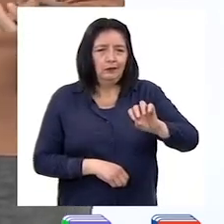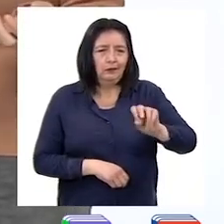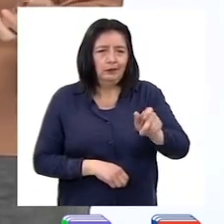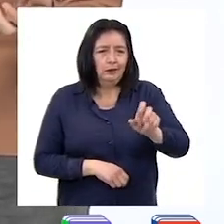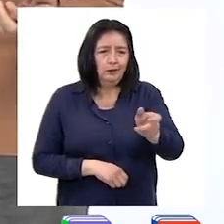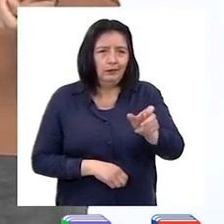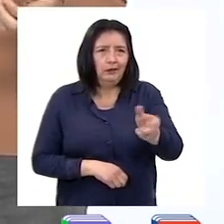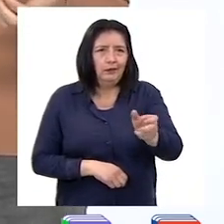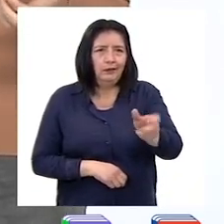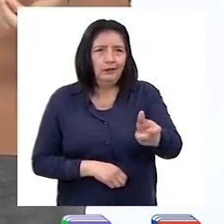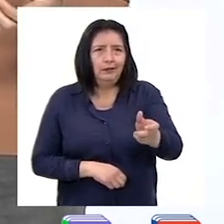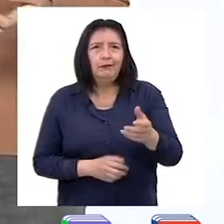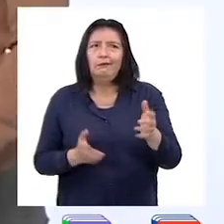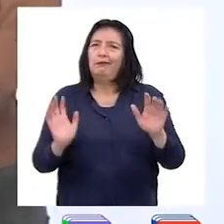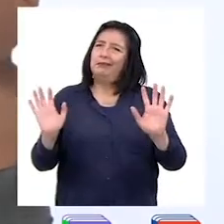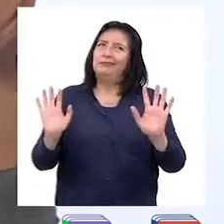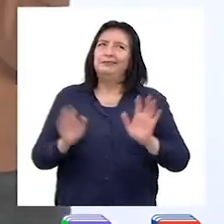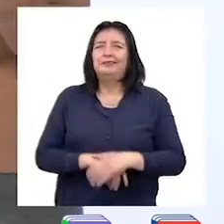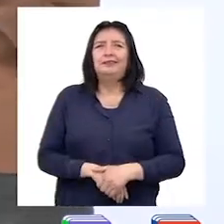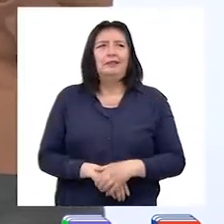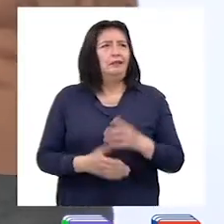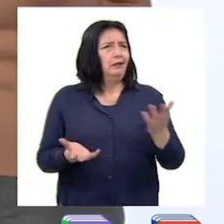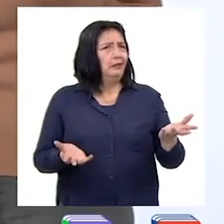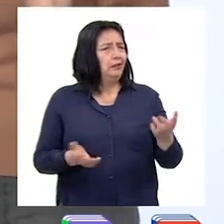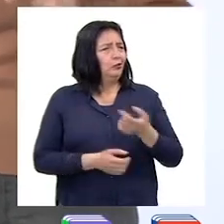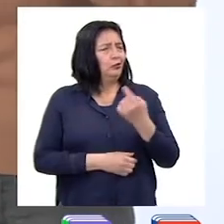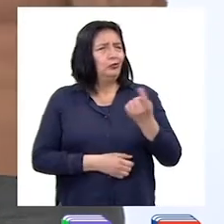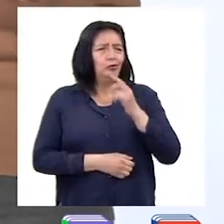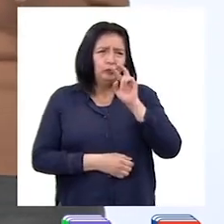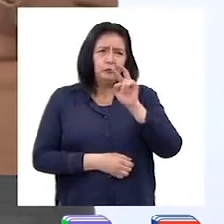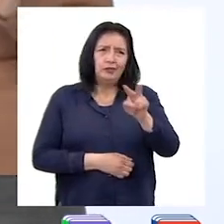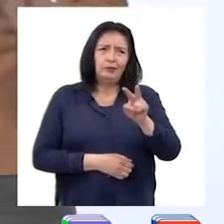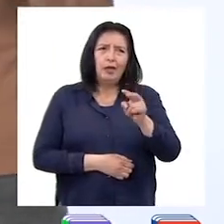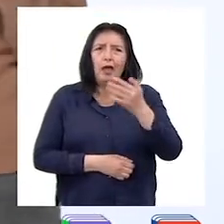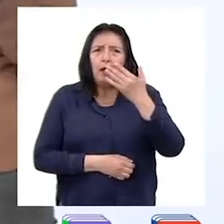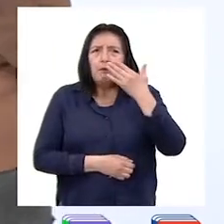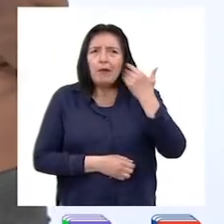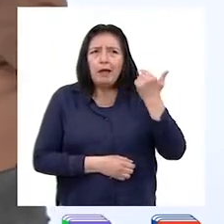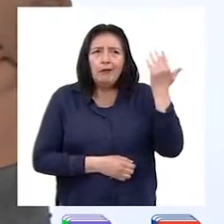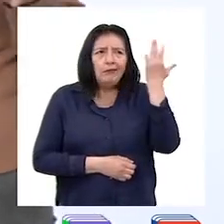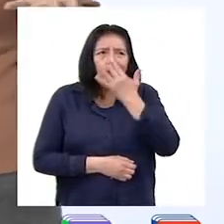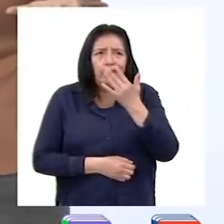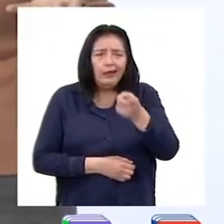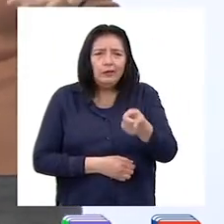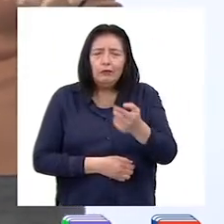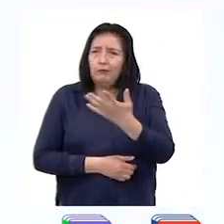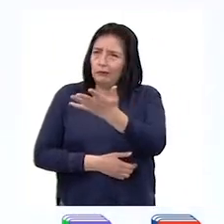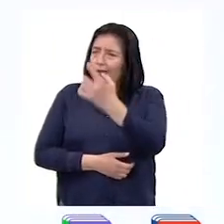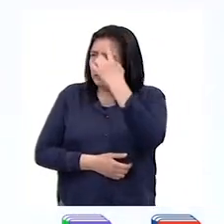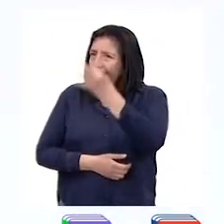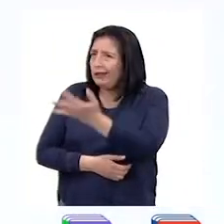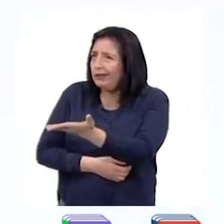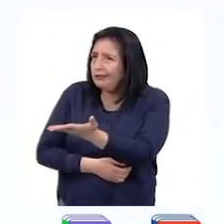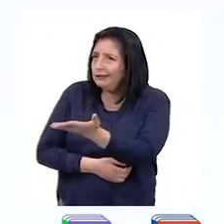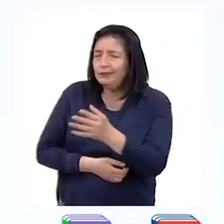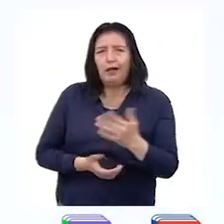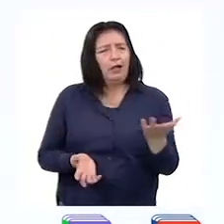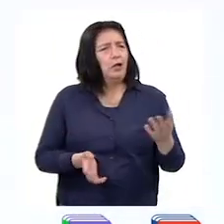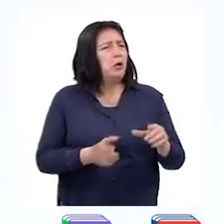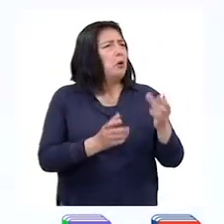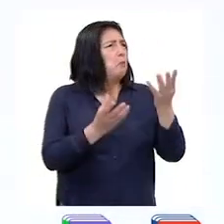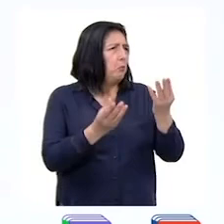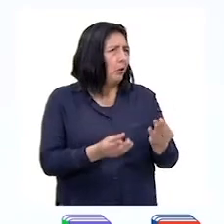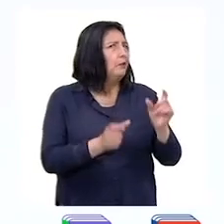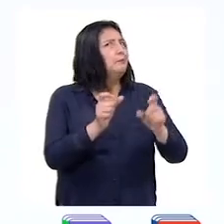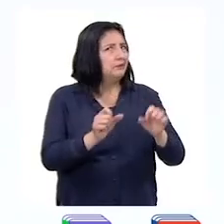una perilla o algo así. Y que solo se veía en blanco y negro. ¿Pueden creer? Pero que muy pocas